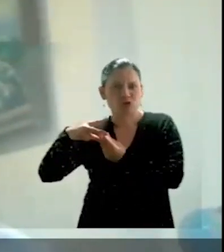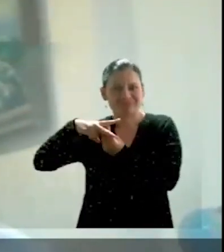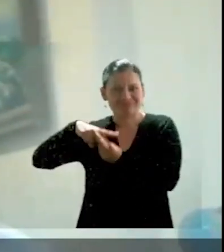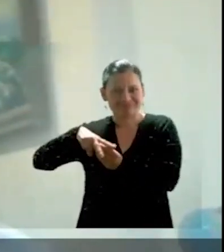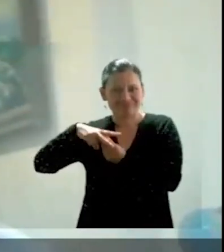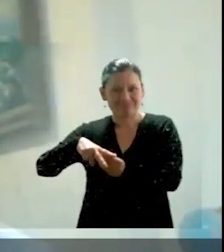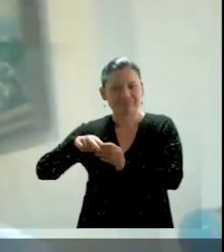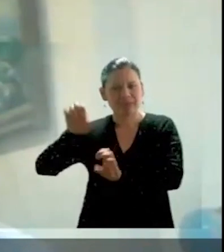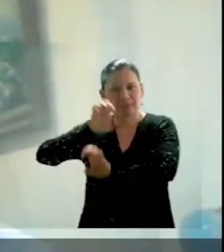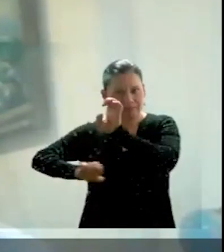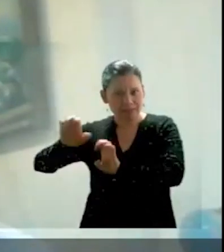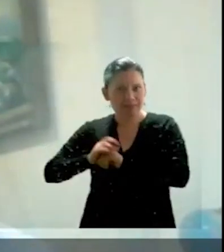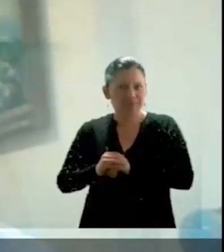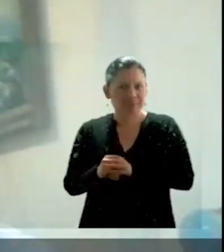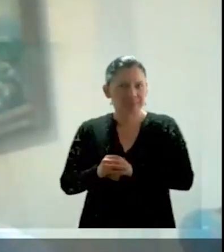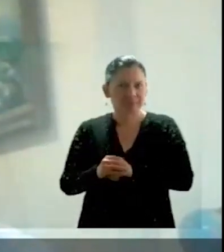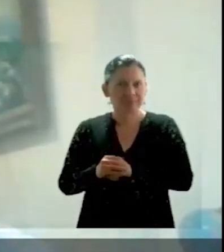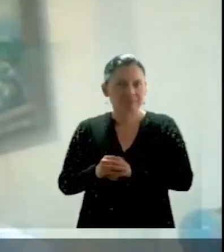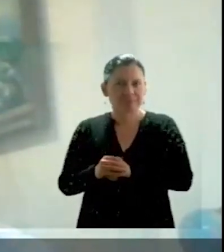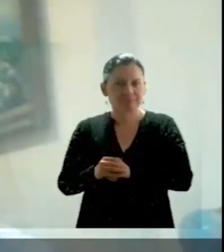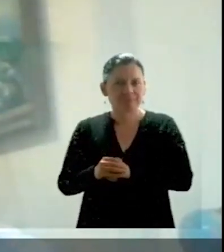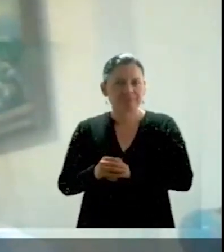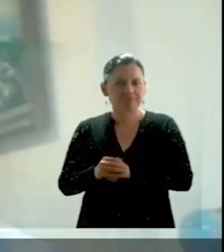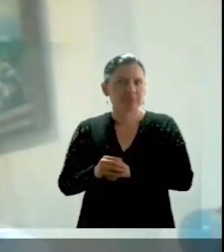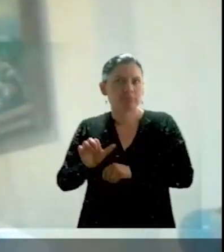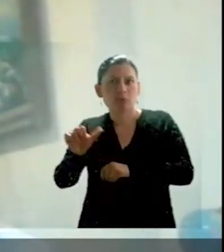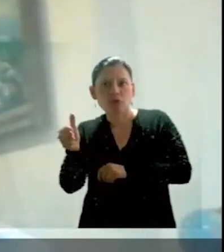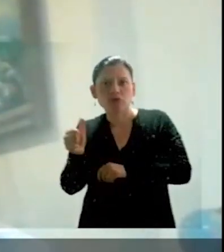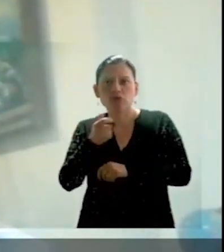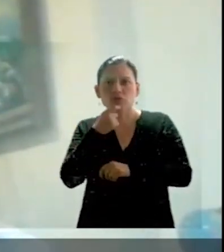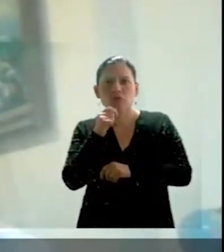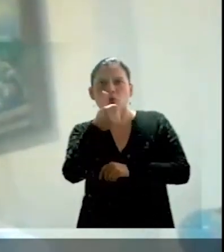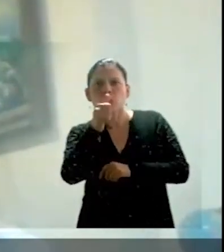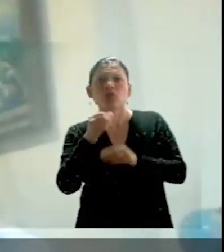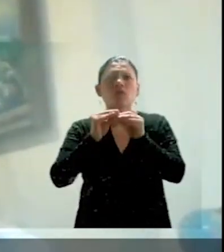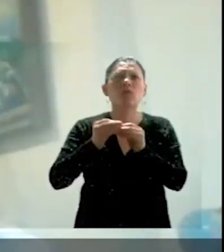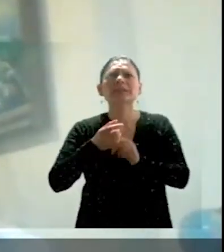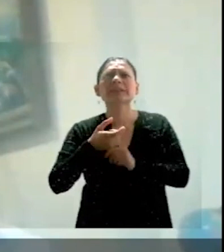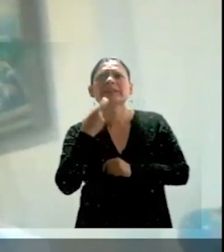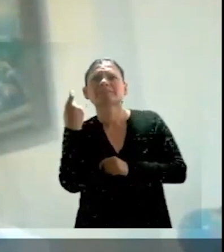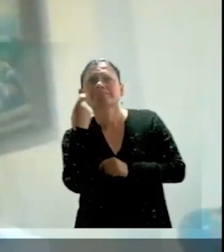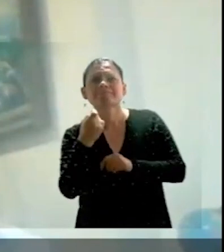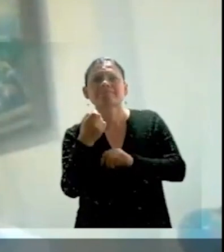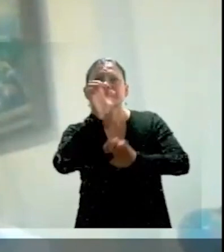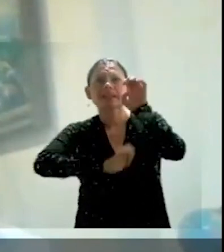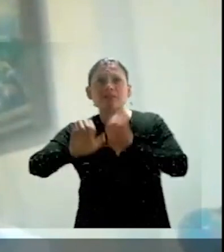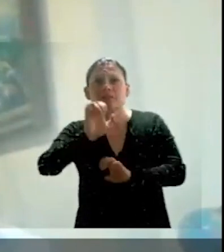de defensa que se tuviera o de los otros medios